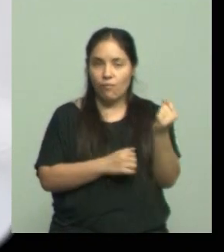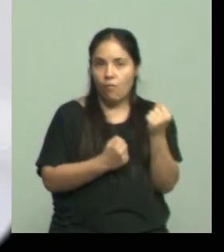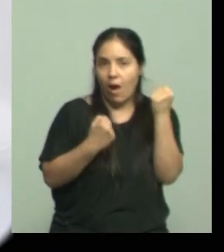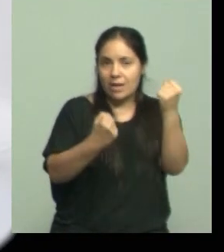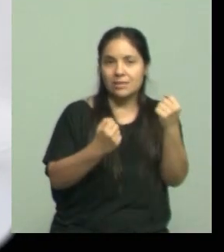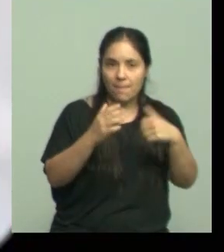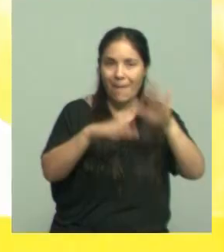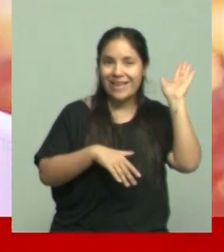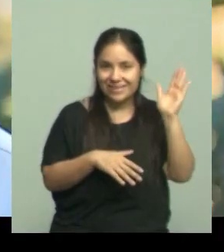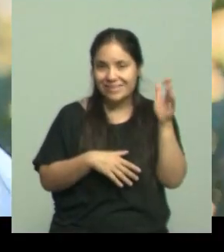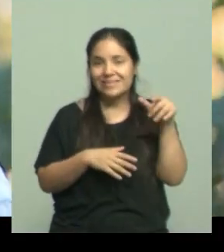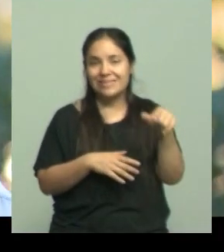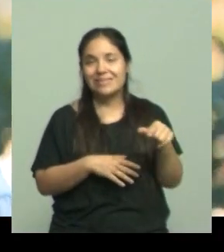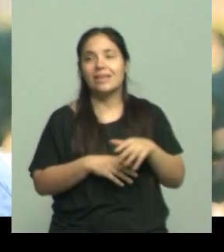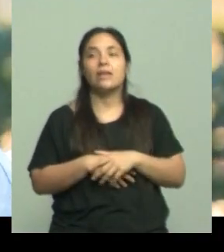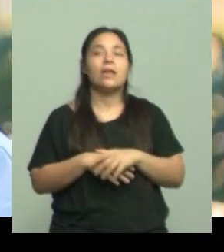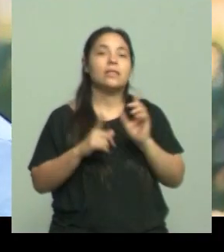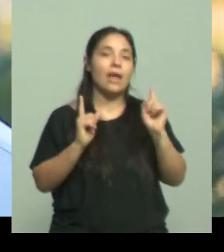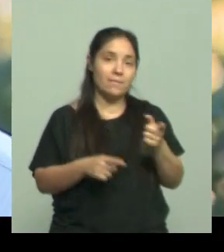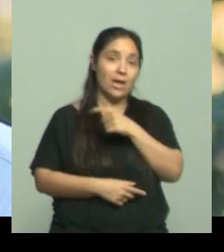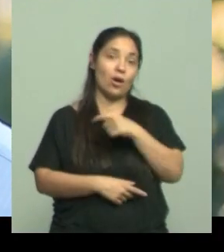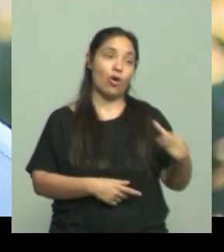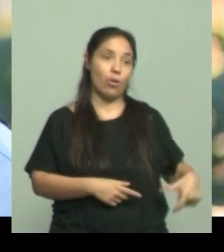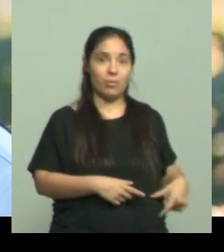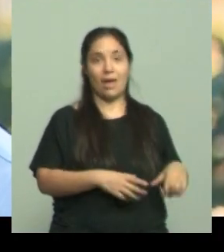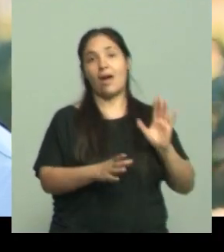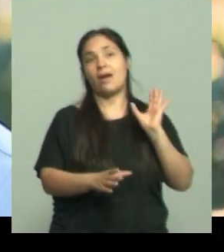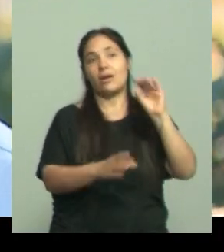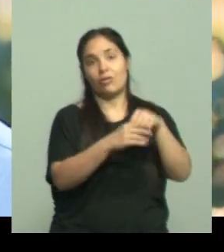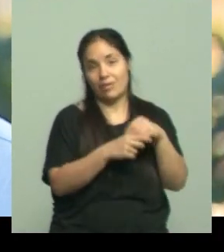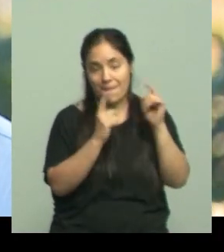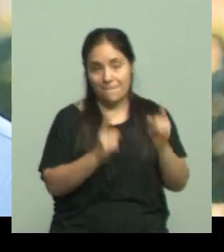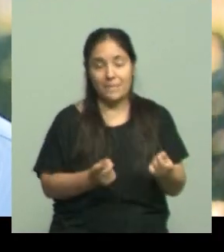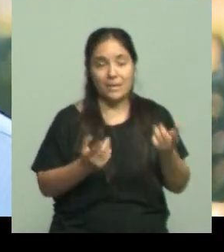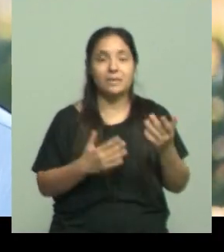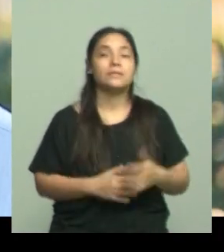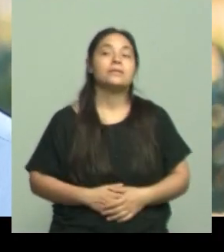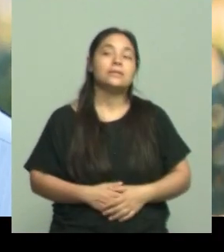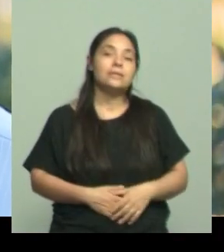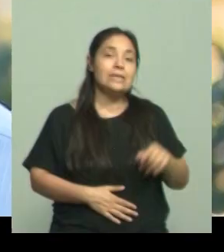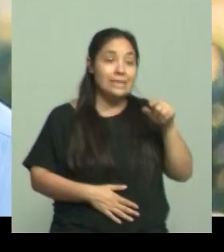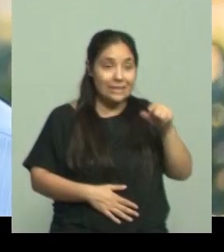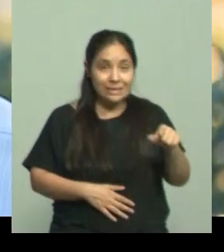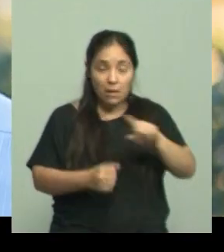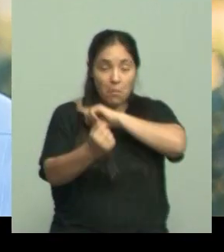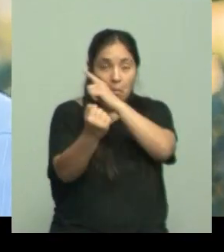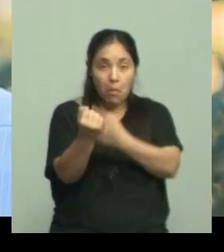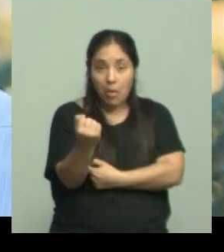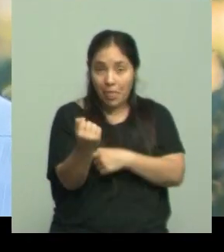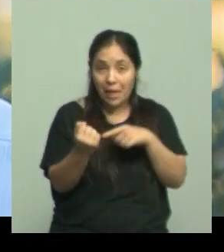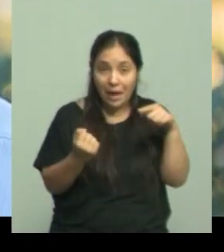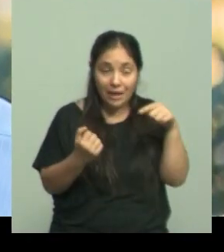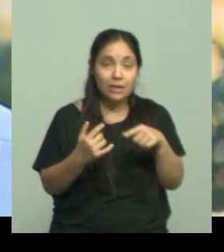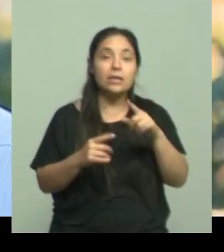de, bueno, tiznar un gobierno si se podía, ¿no? Entonces creo que ese poder de